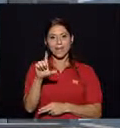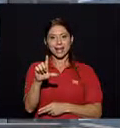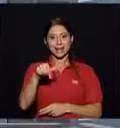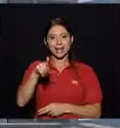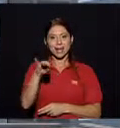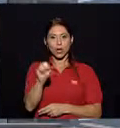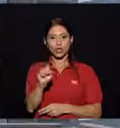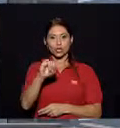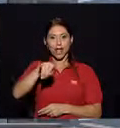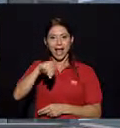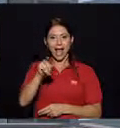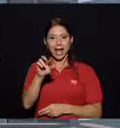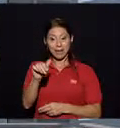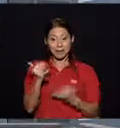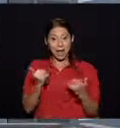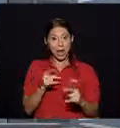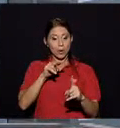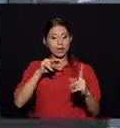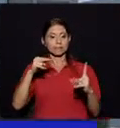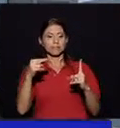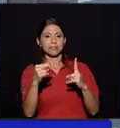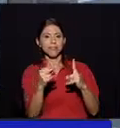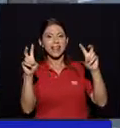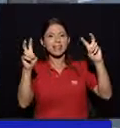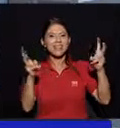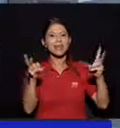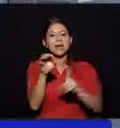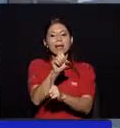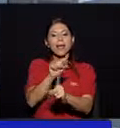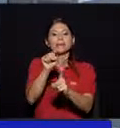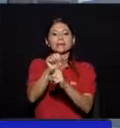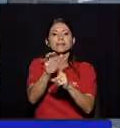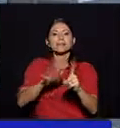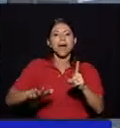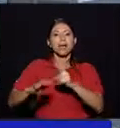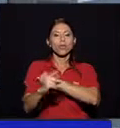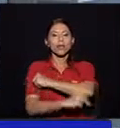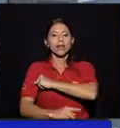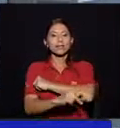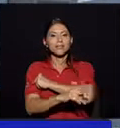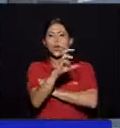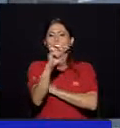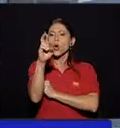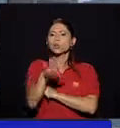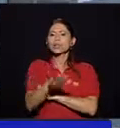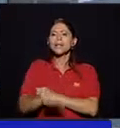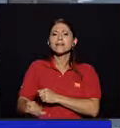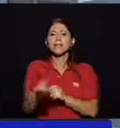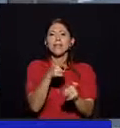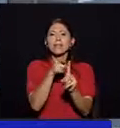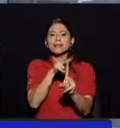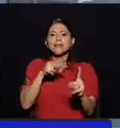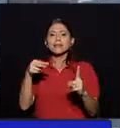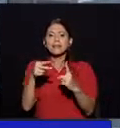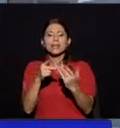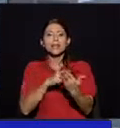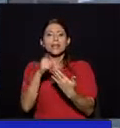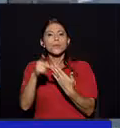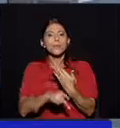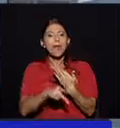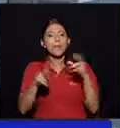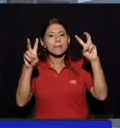Jara y en esta oportunidad le vamos a dar una mirada al tema del Estado de la Nación. ¿Cómo está Costa Rica desde la perspectiva del